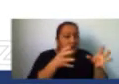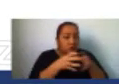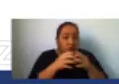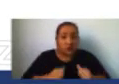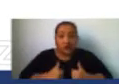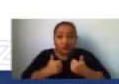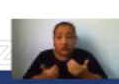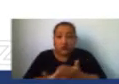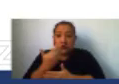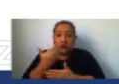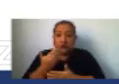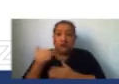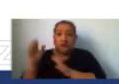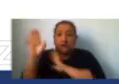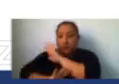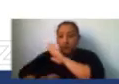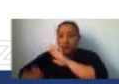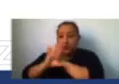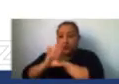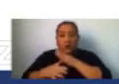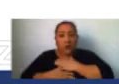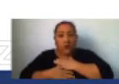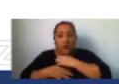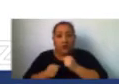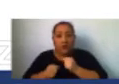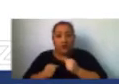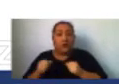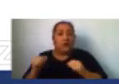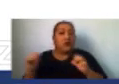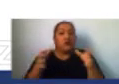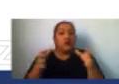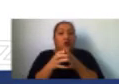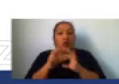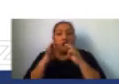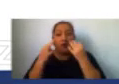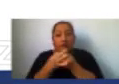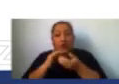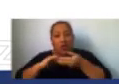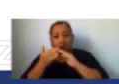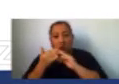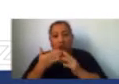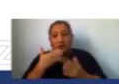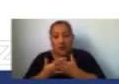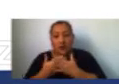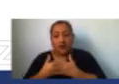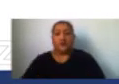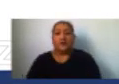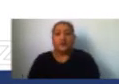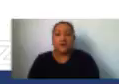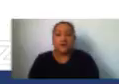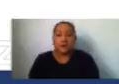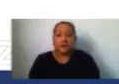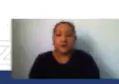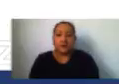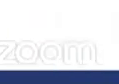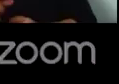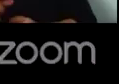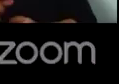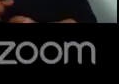convivencia donde protejamos nuestra salud, la de nuestros seres queridos y la comunidad. Gracias.